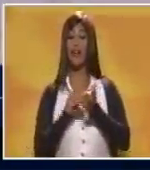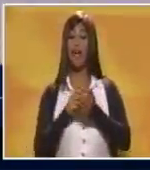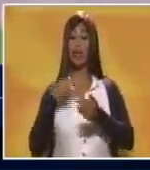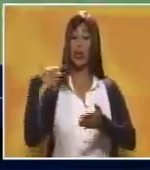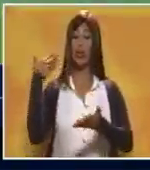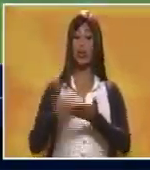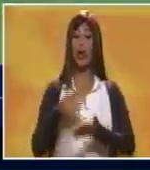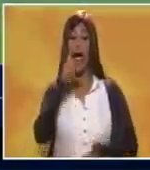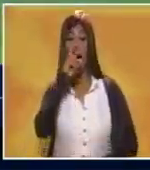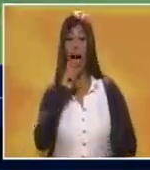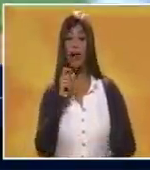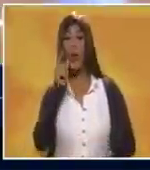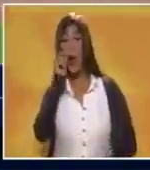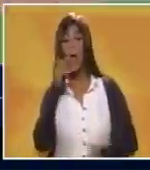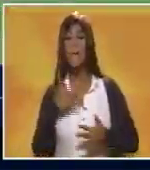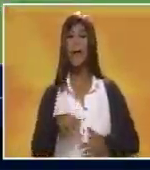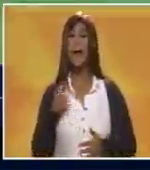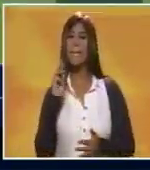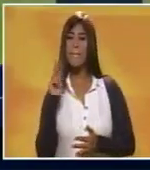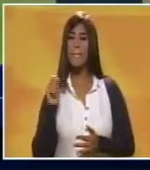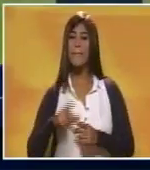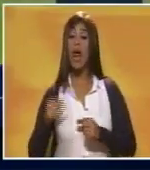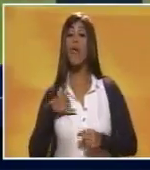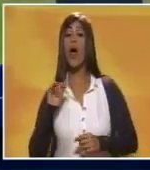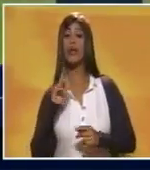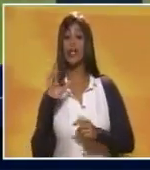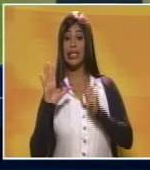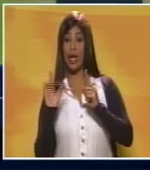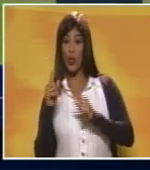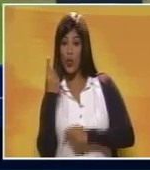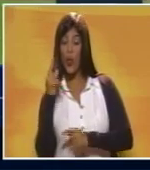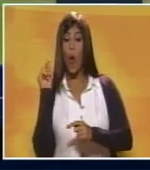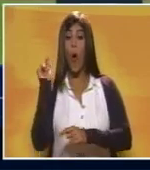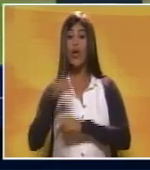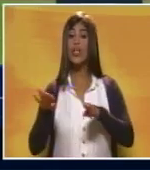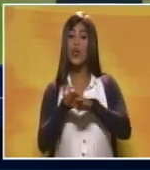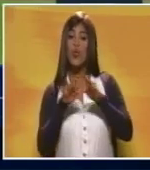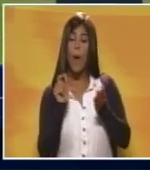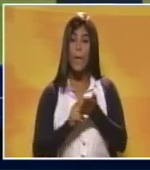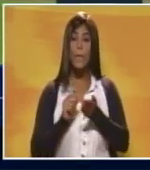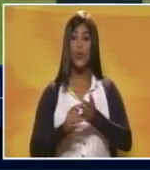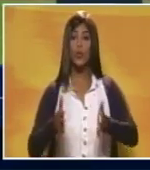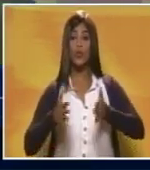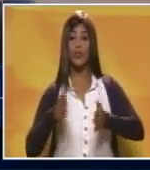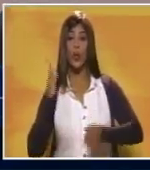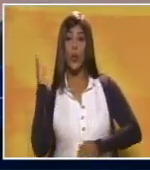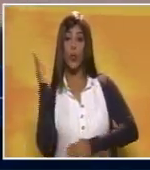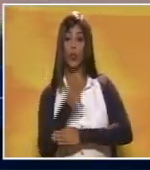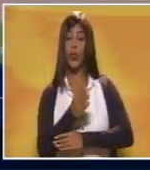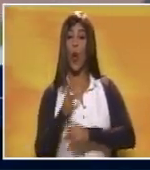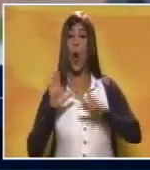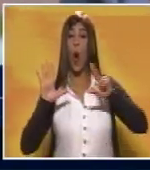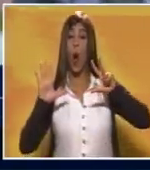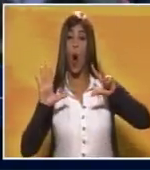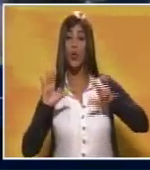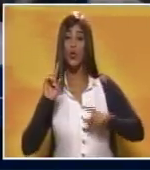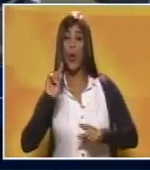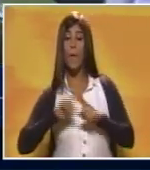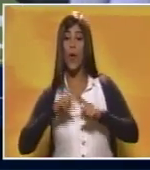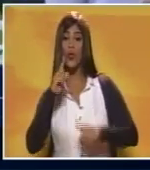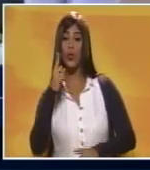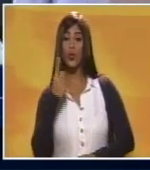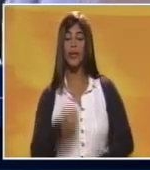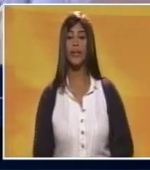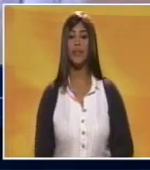el paraguanero que se fue de 2-1 con jonrón, dos remolcadas e igual número de anotadas en el triunfo de Houston sobre Detroit.